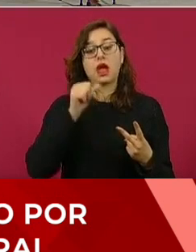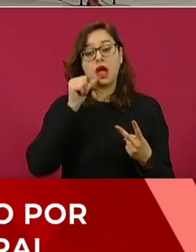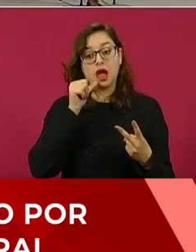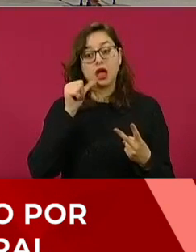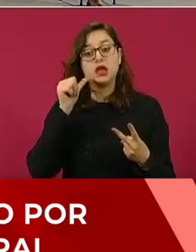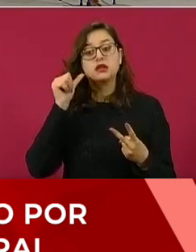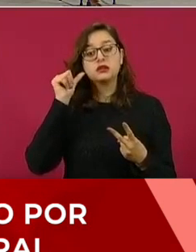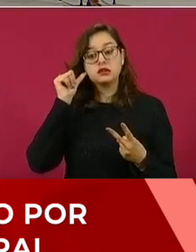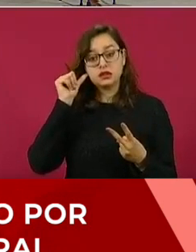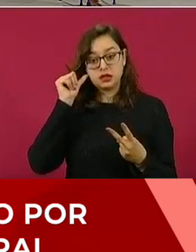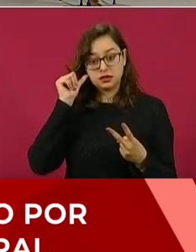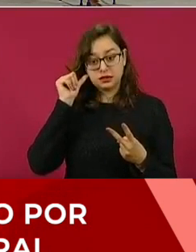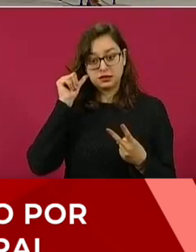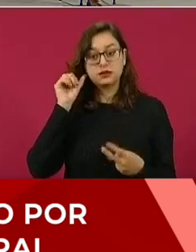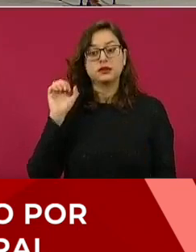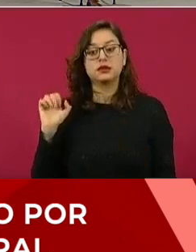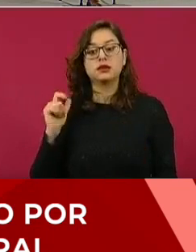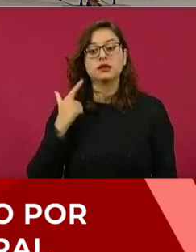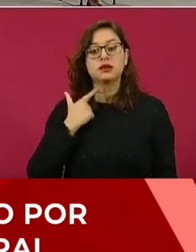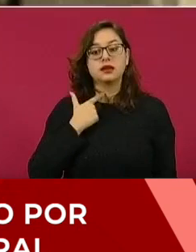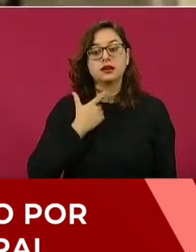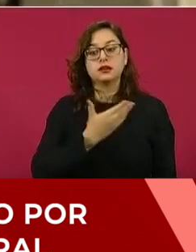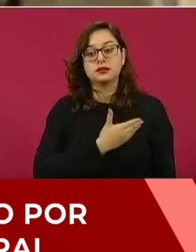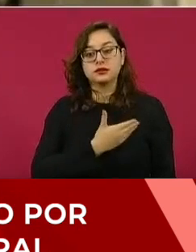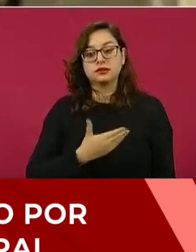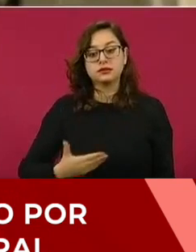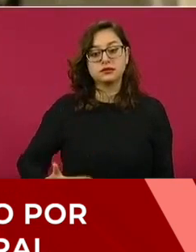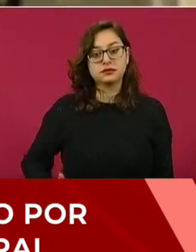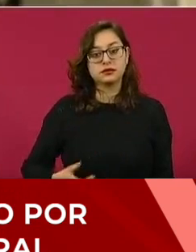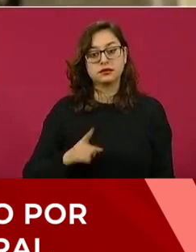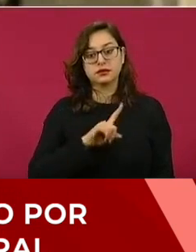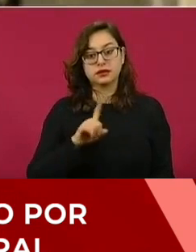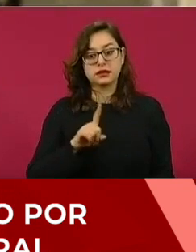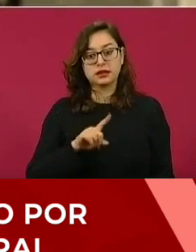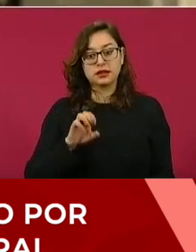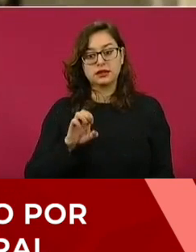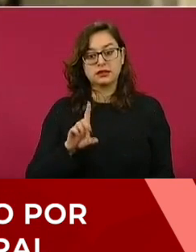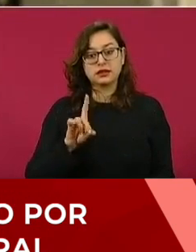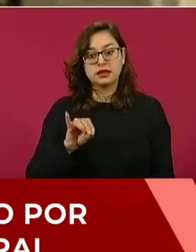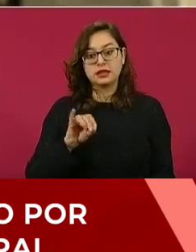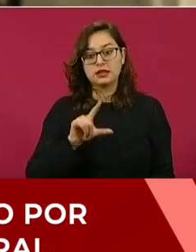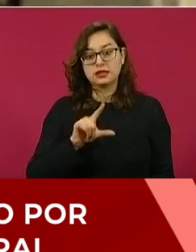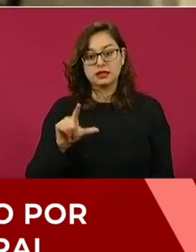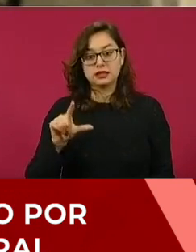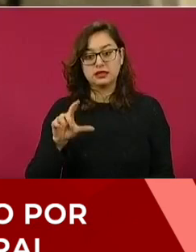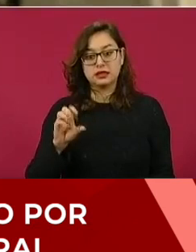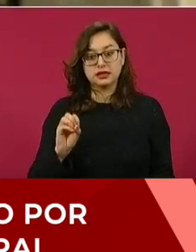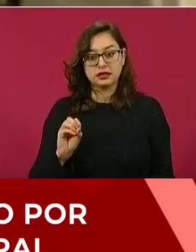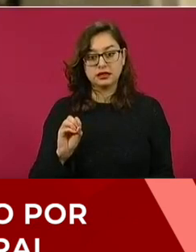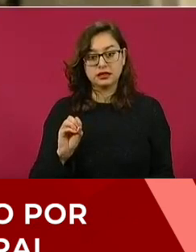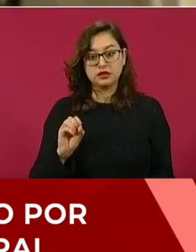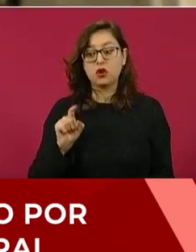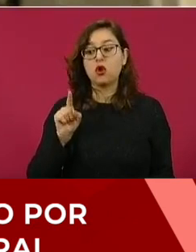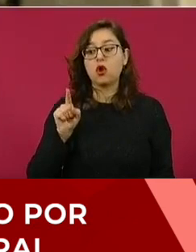Zedillo no solo es miembro del Consejo de Kansas City, de los